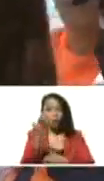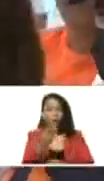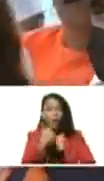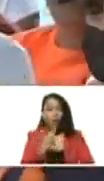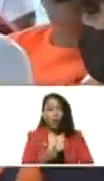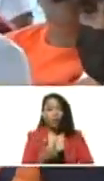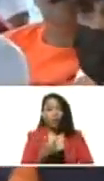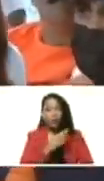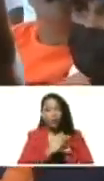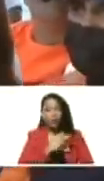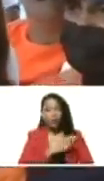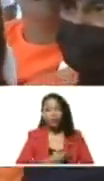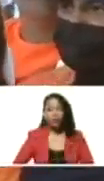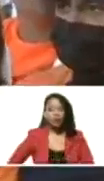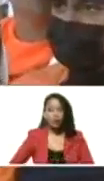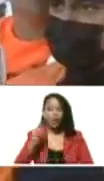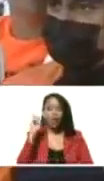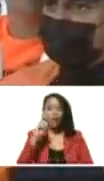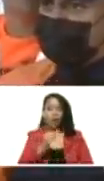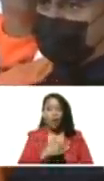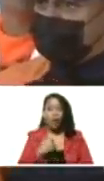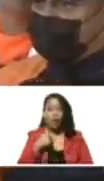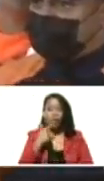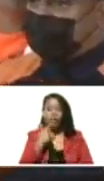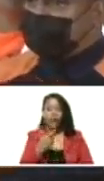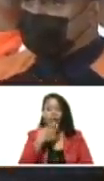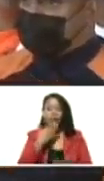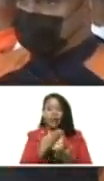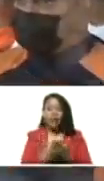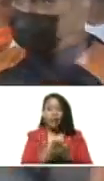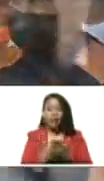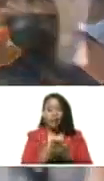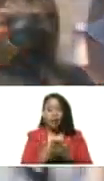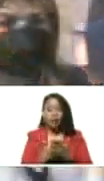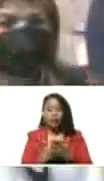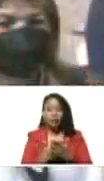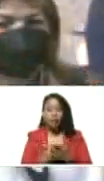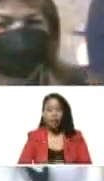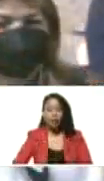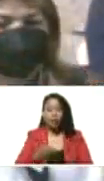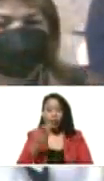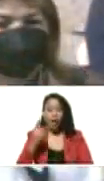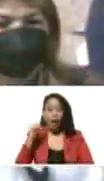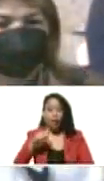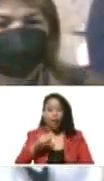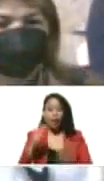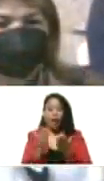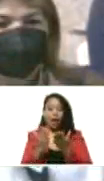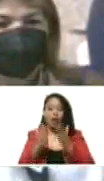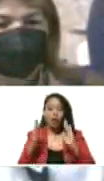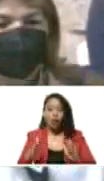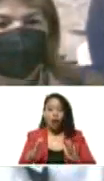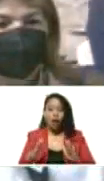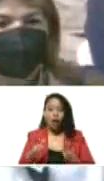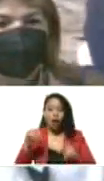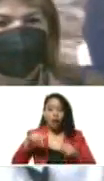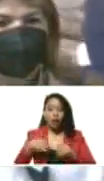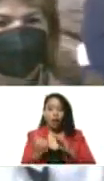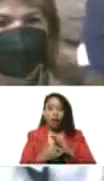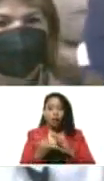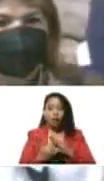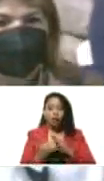indicado, señor presidente. Y también quiero darle las gracias infinitas por esta unidad educativa, esta